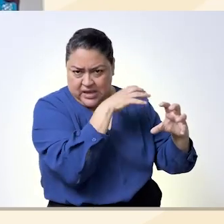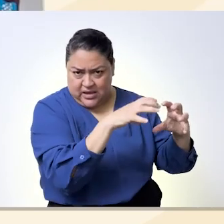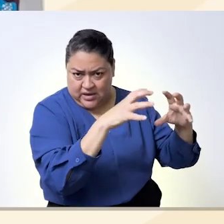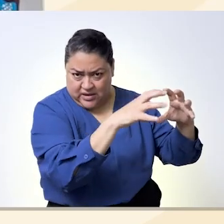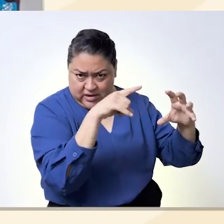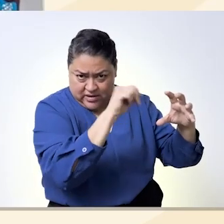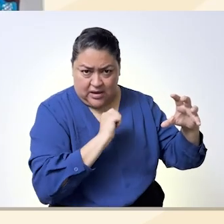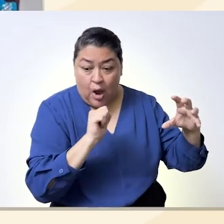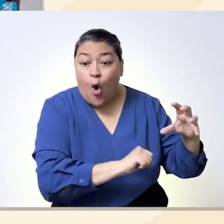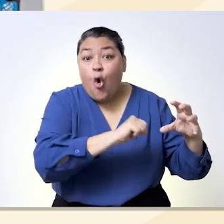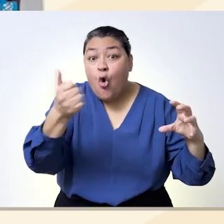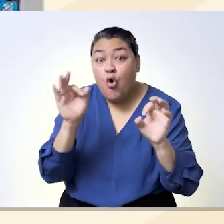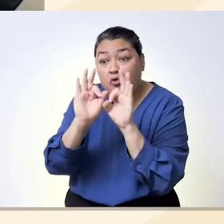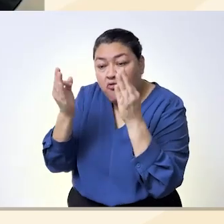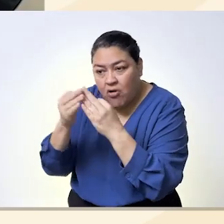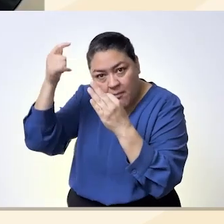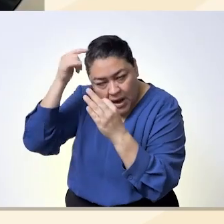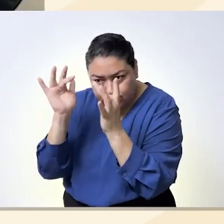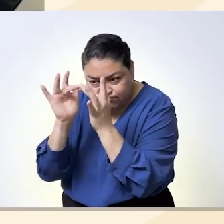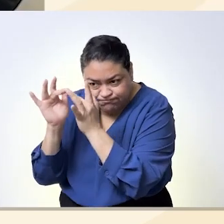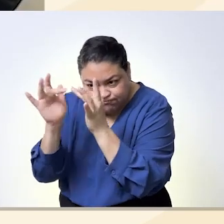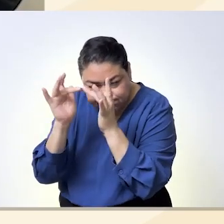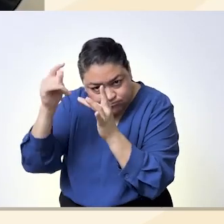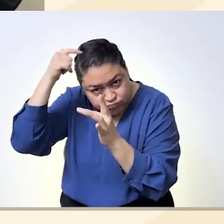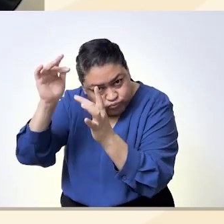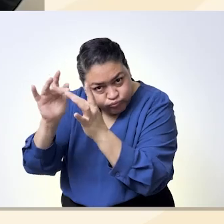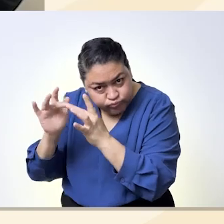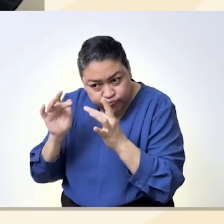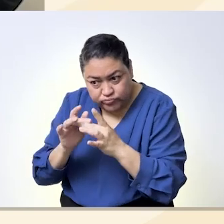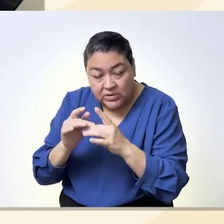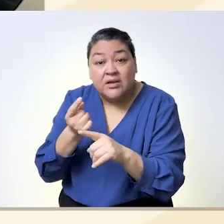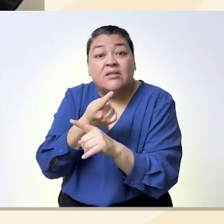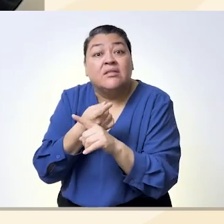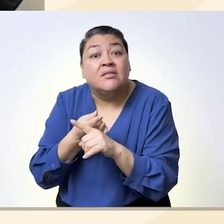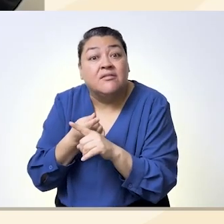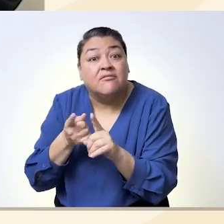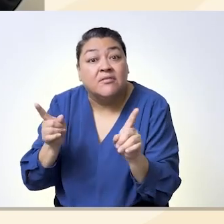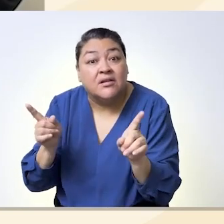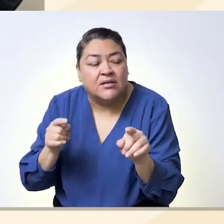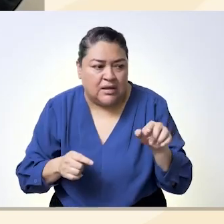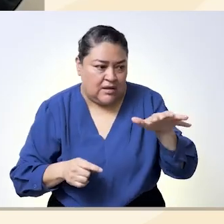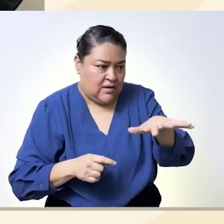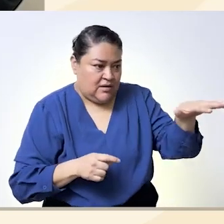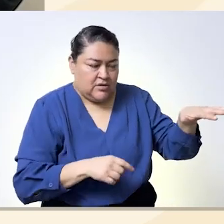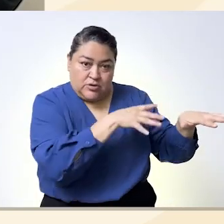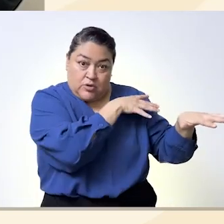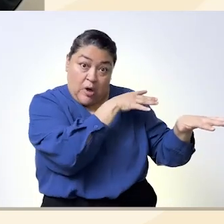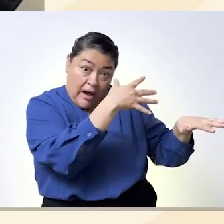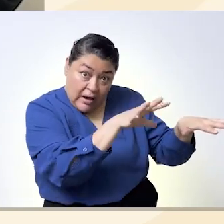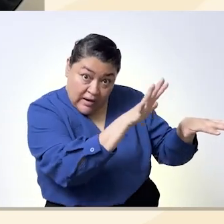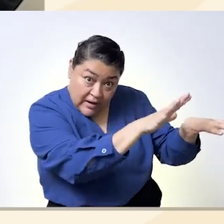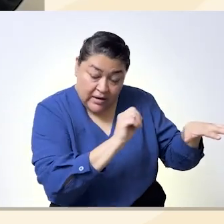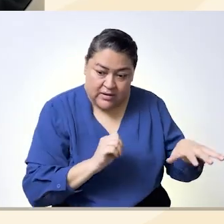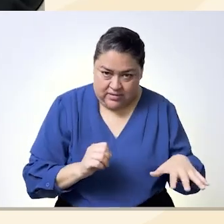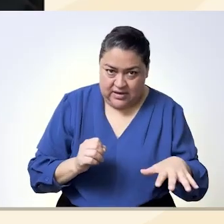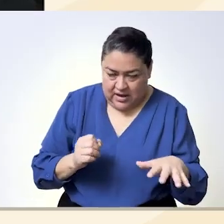su funcionamiento, su comportamiento, la forma en la que procesan estímulos, etcétera, no corresponde a lo que socialmente se entiende como